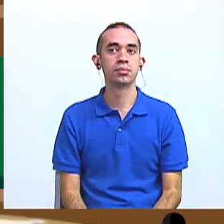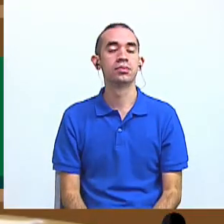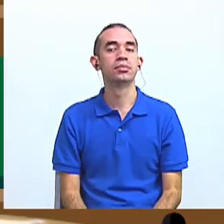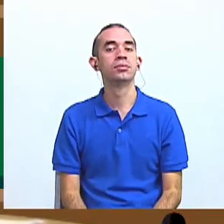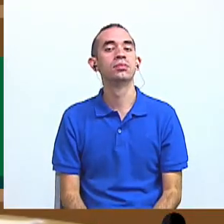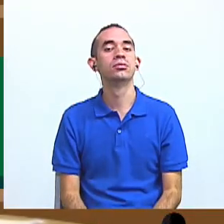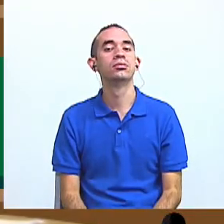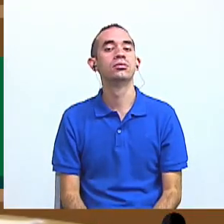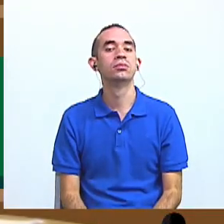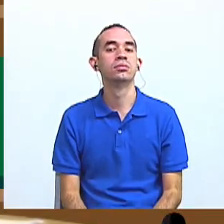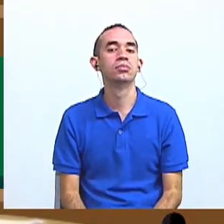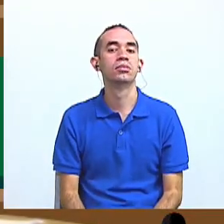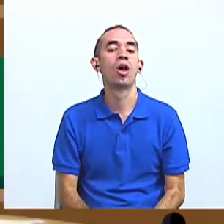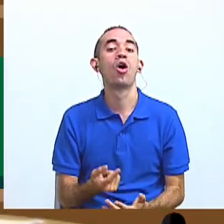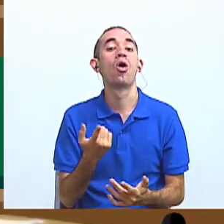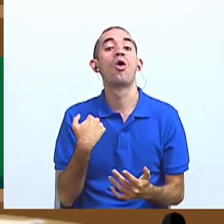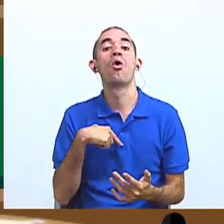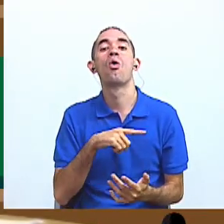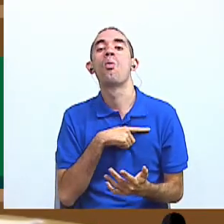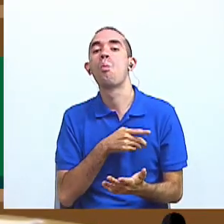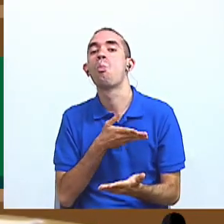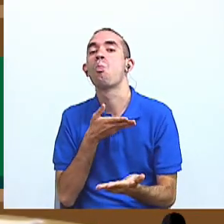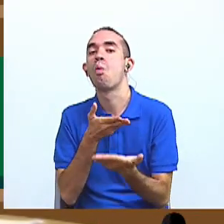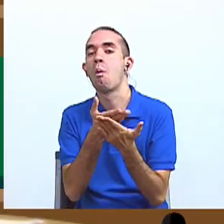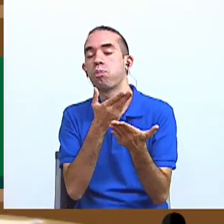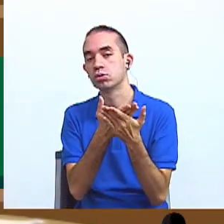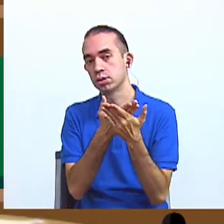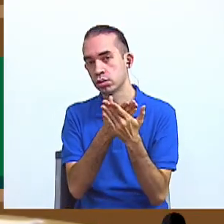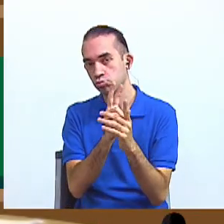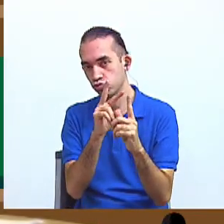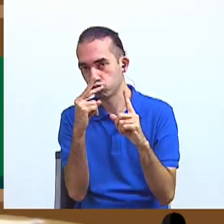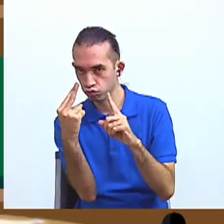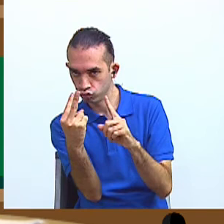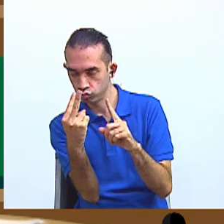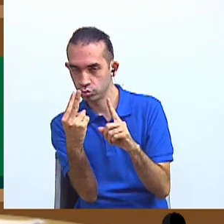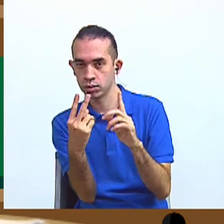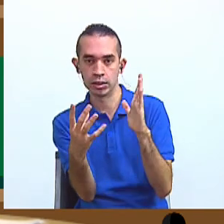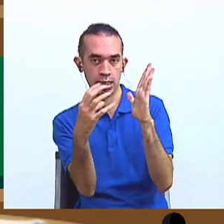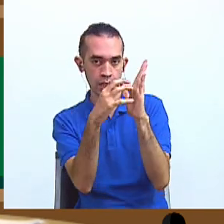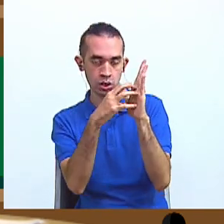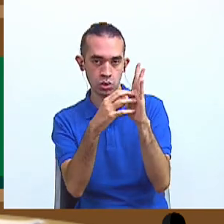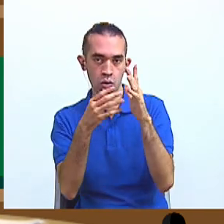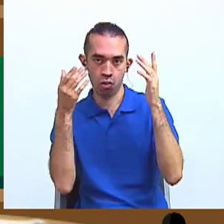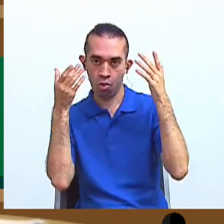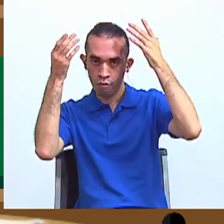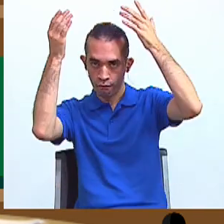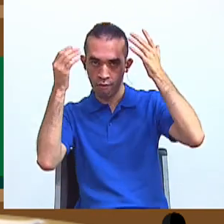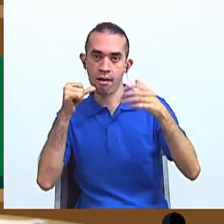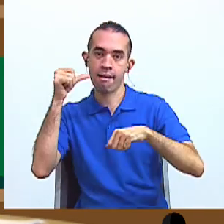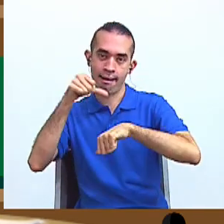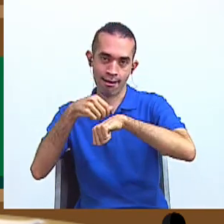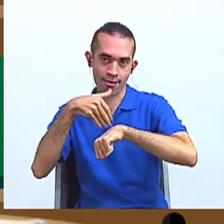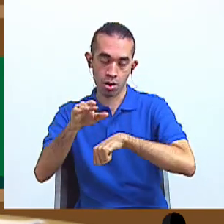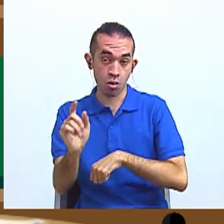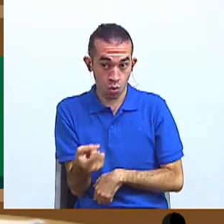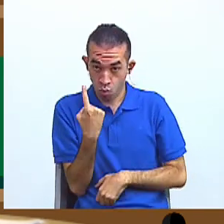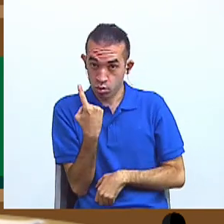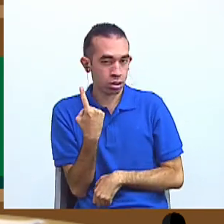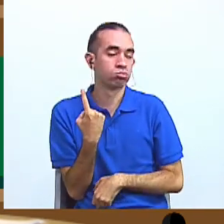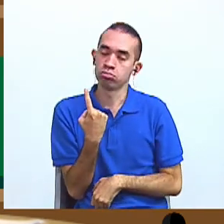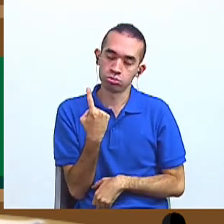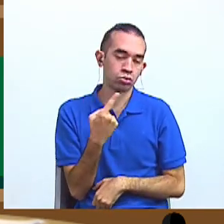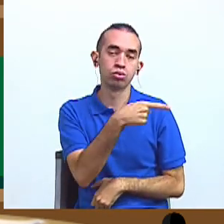Repetimos, esto va a ser una propuesta, un acercamiento al texto del Cartero del Rey, mas no la única. Posiblemente ustedes